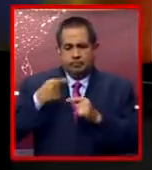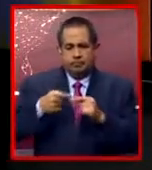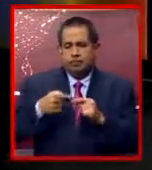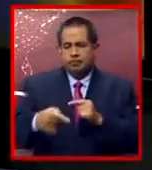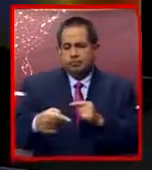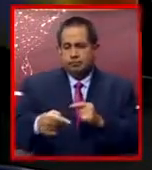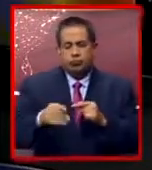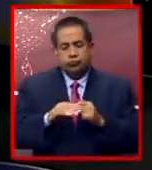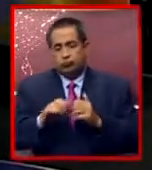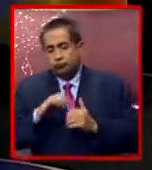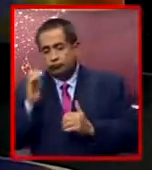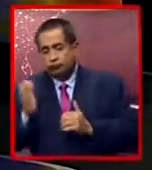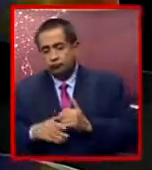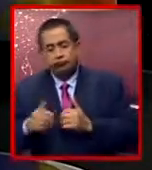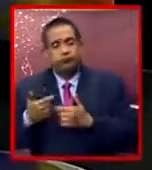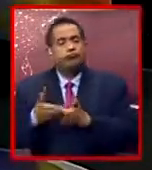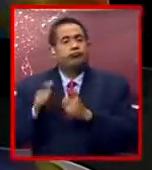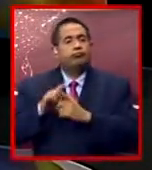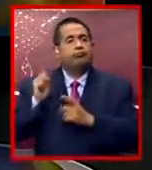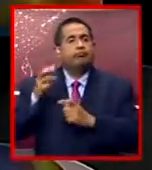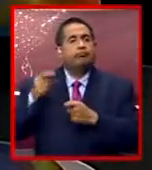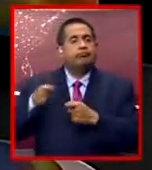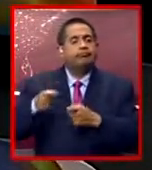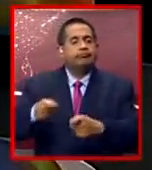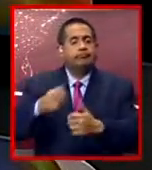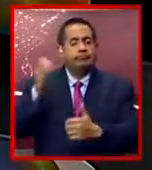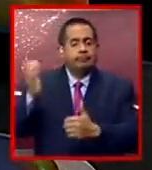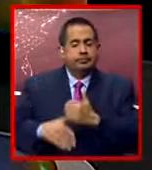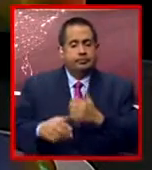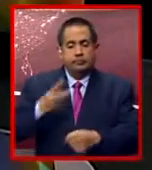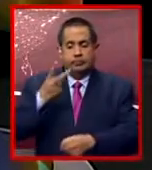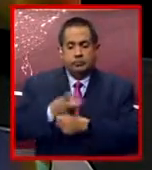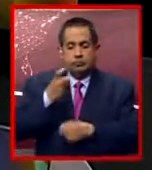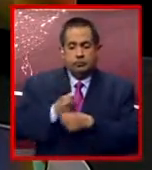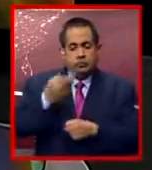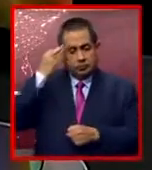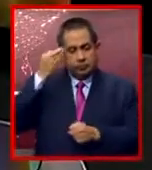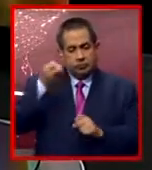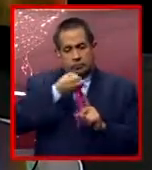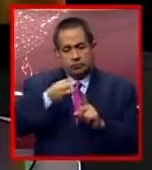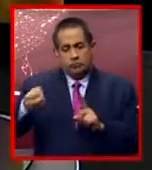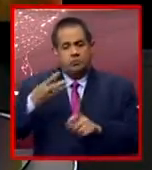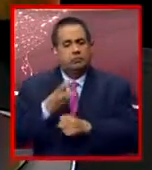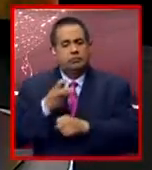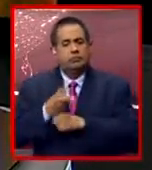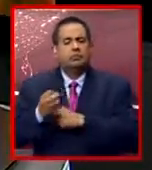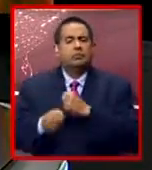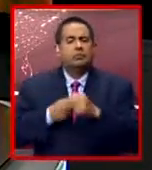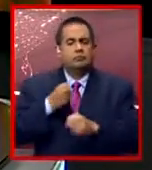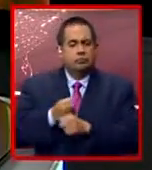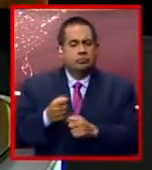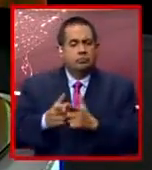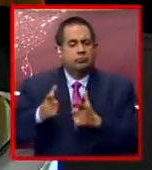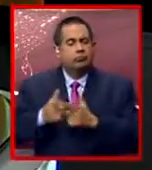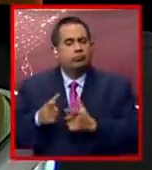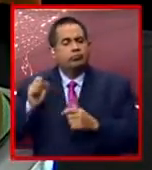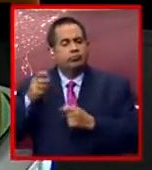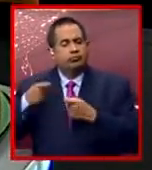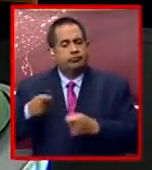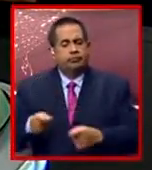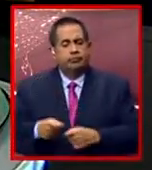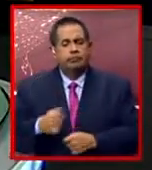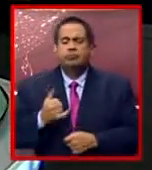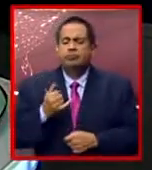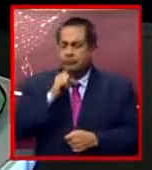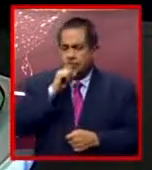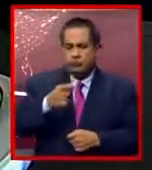término de la legislatura, básicamente el cierre ya, lo que será el segundo periodo de reunión de sesiones del tercer año de ejercicio de la actual legislatura, y